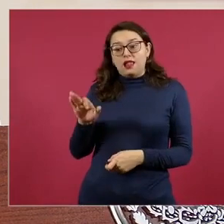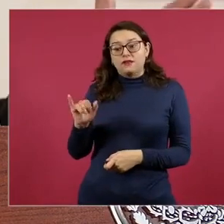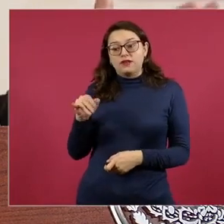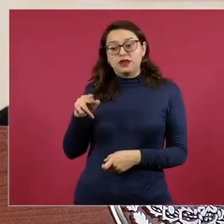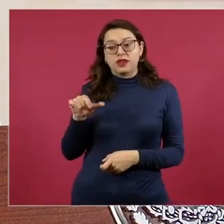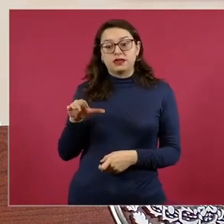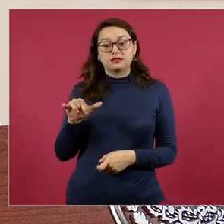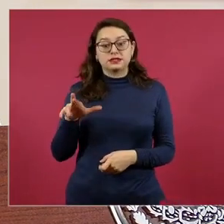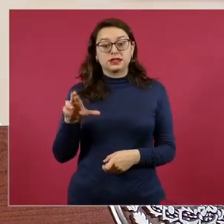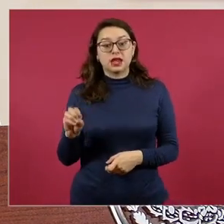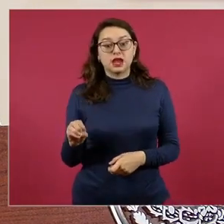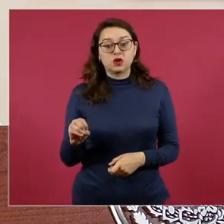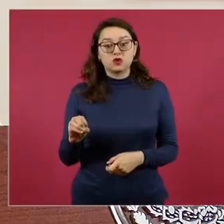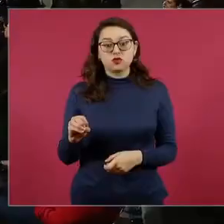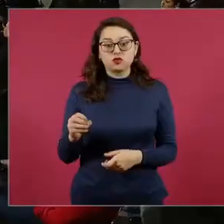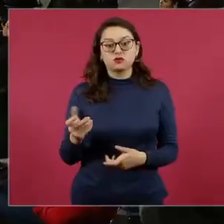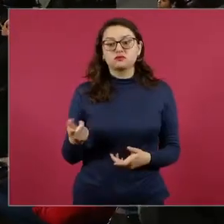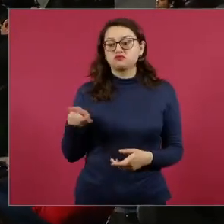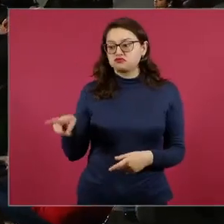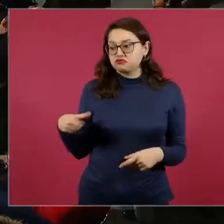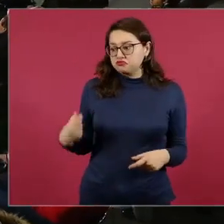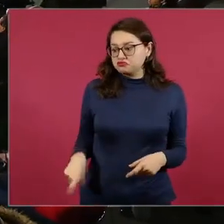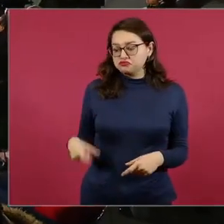Pues ahora ya no les gusta.